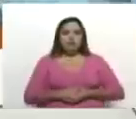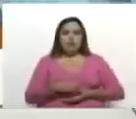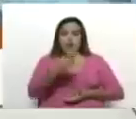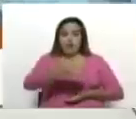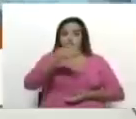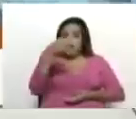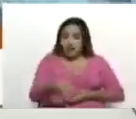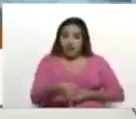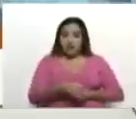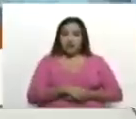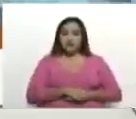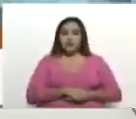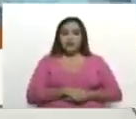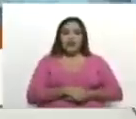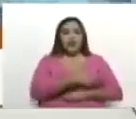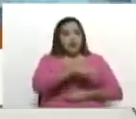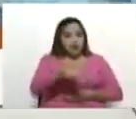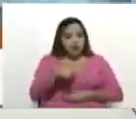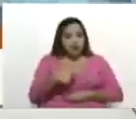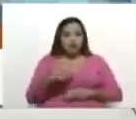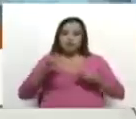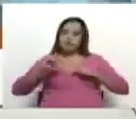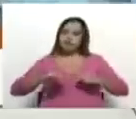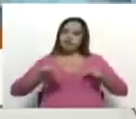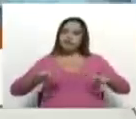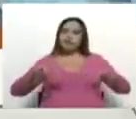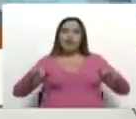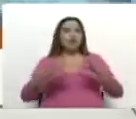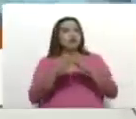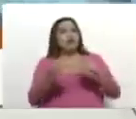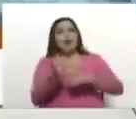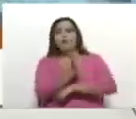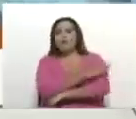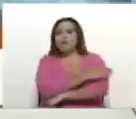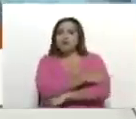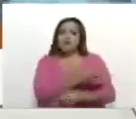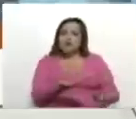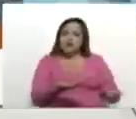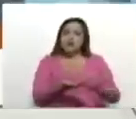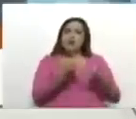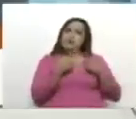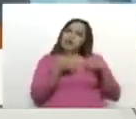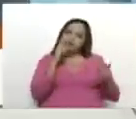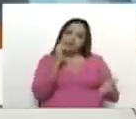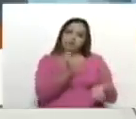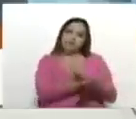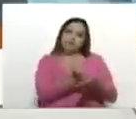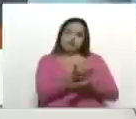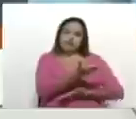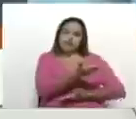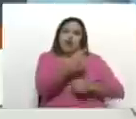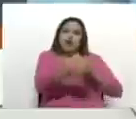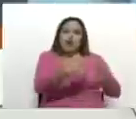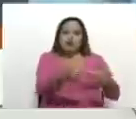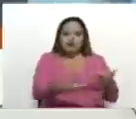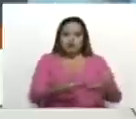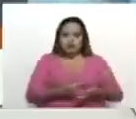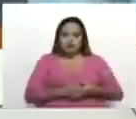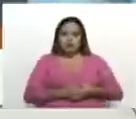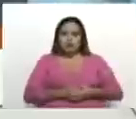verdad nosotros nos hemos sentado con todas las oposiciones pero fíjense las consecuencias